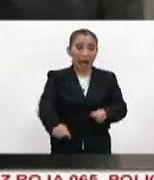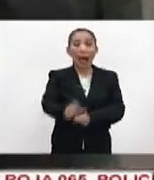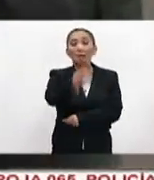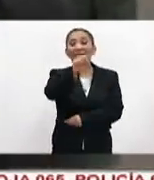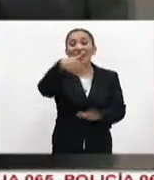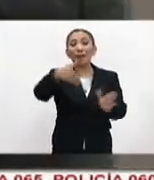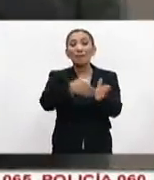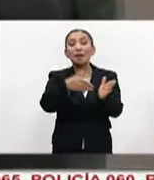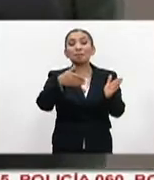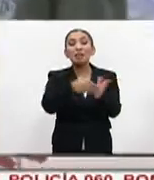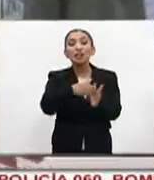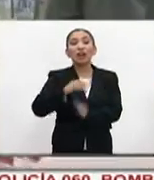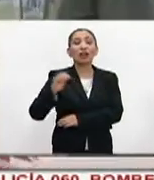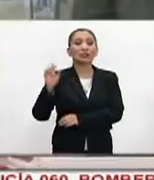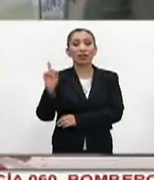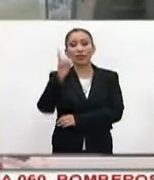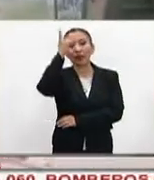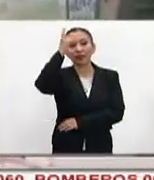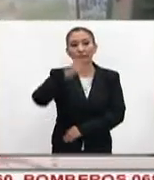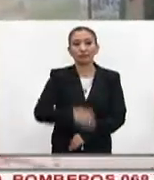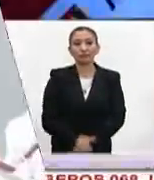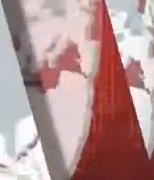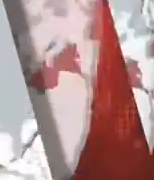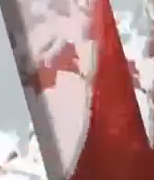hasta $20,000 millones.